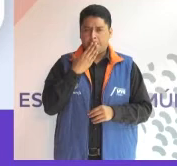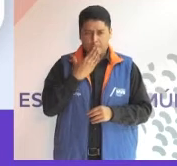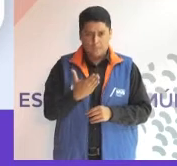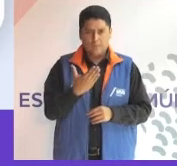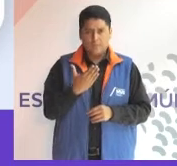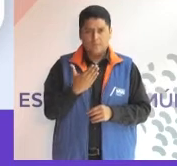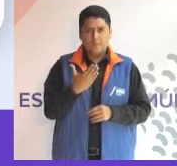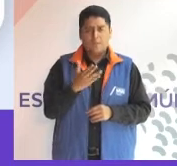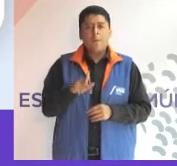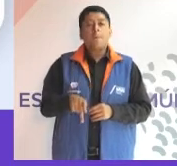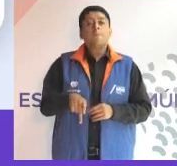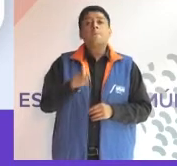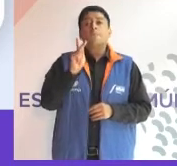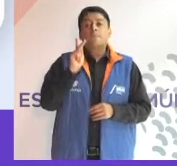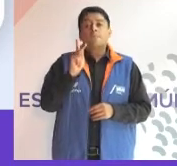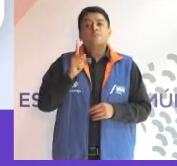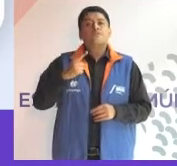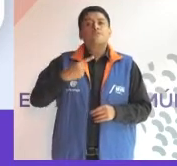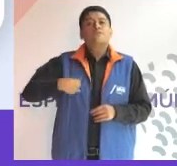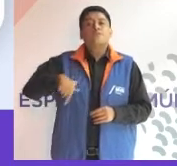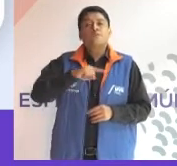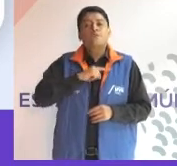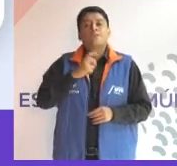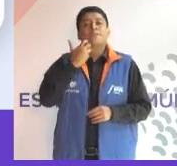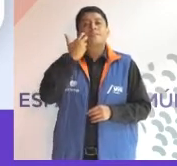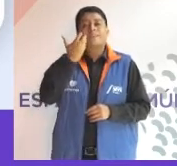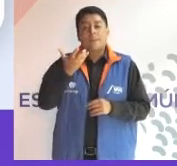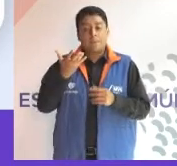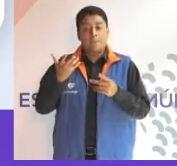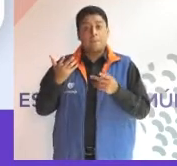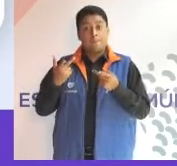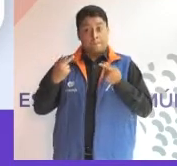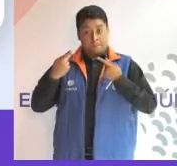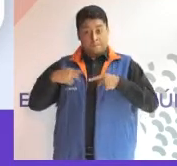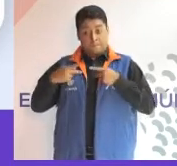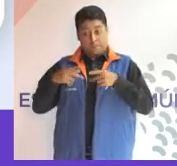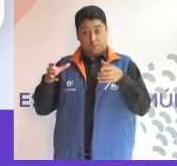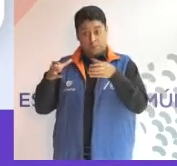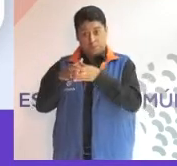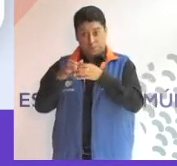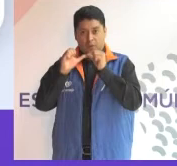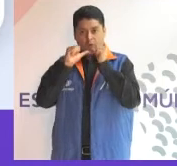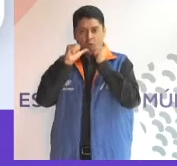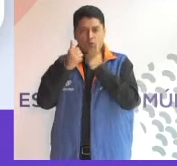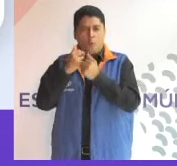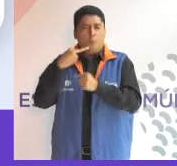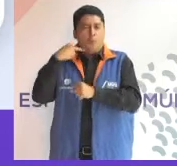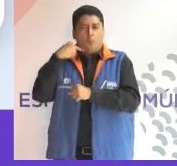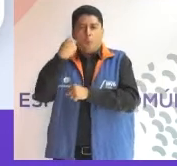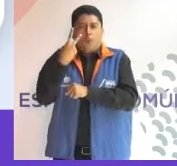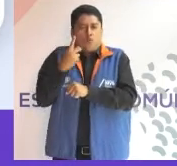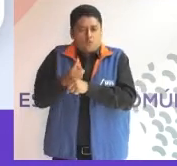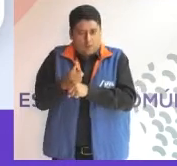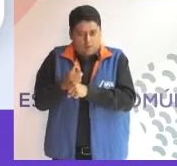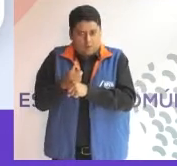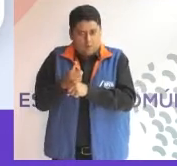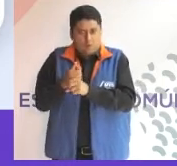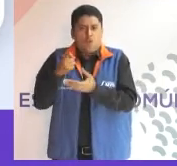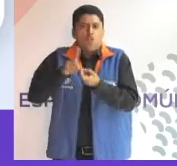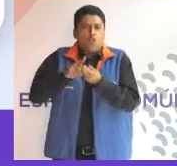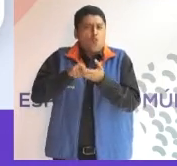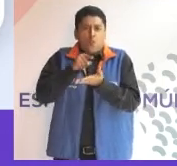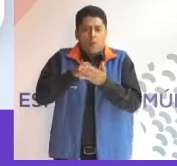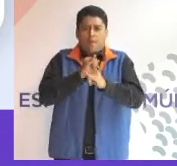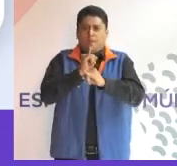llamamos organizaciones voluntarias en las redes, que no tienen el grado de institucionalidad y